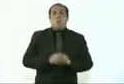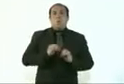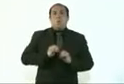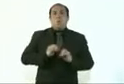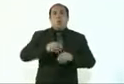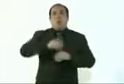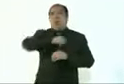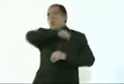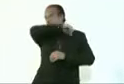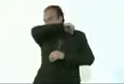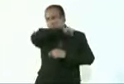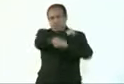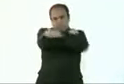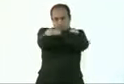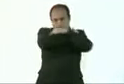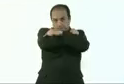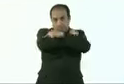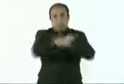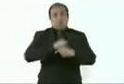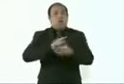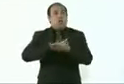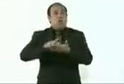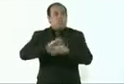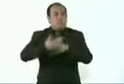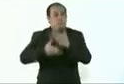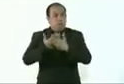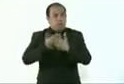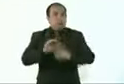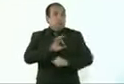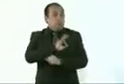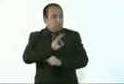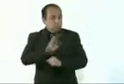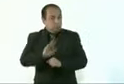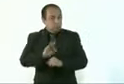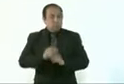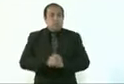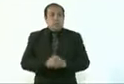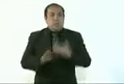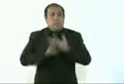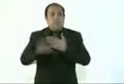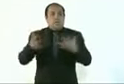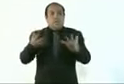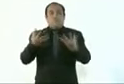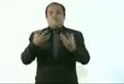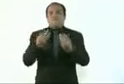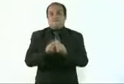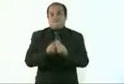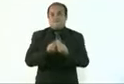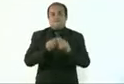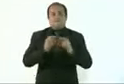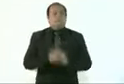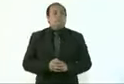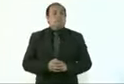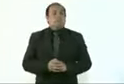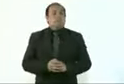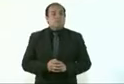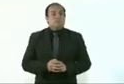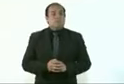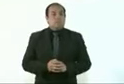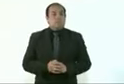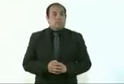interior del codo, lávense las manos y en la medida de lo posible eviten aglomeraciones. Y también